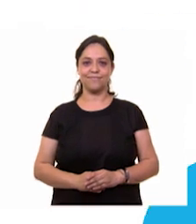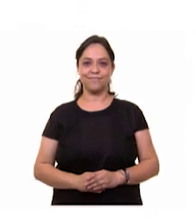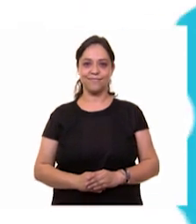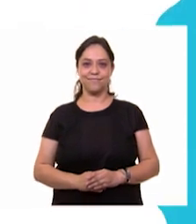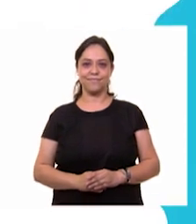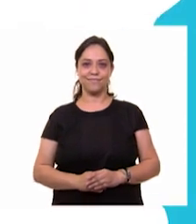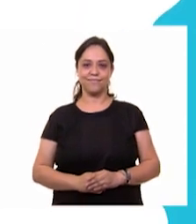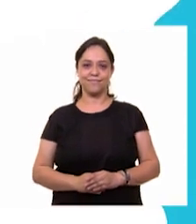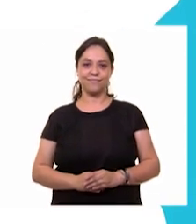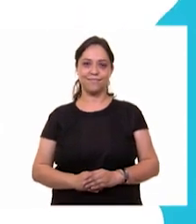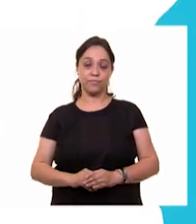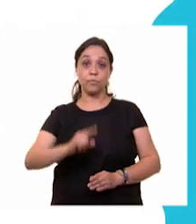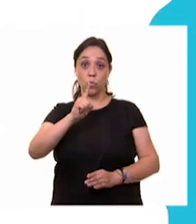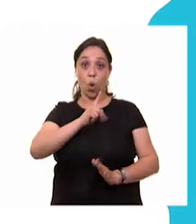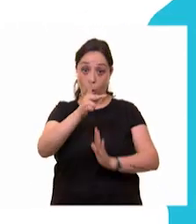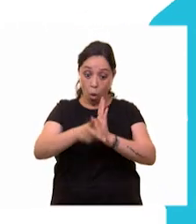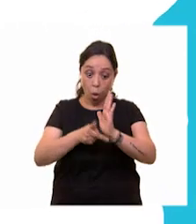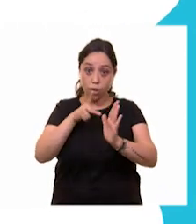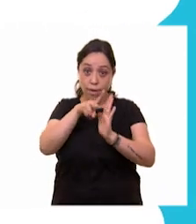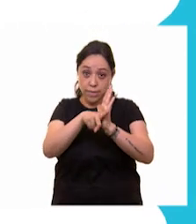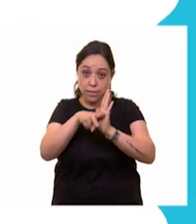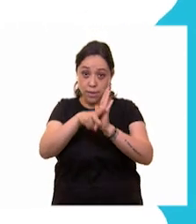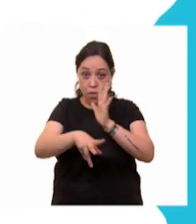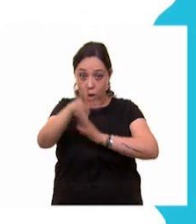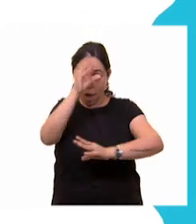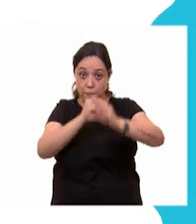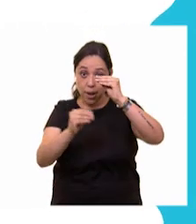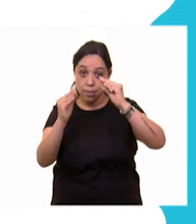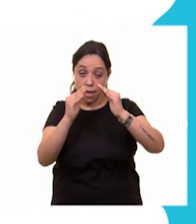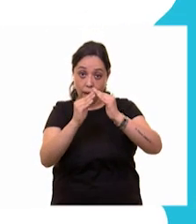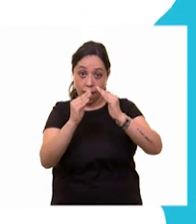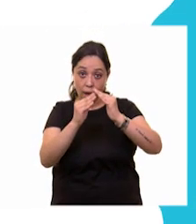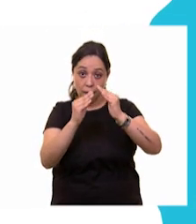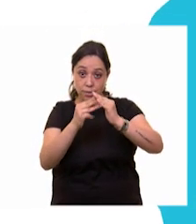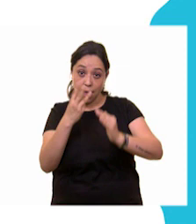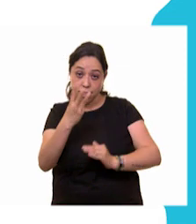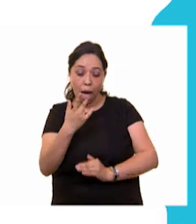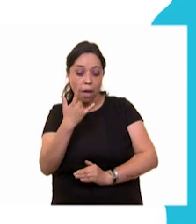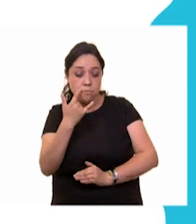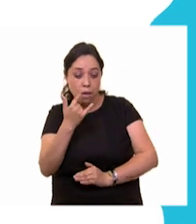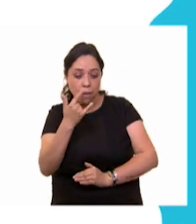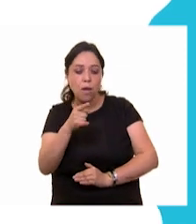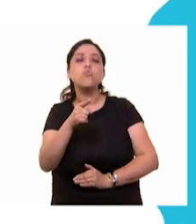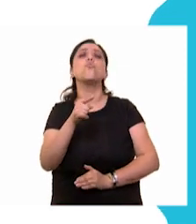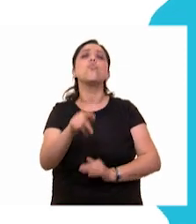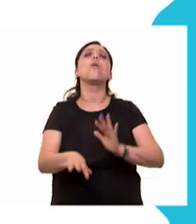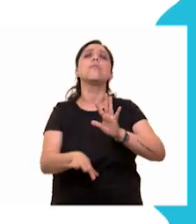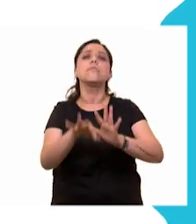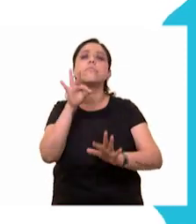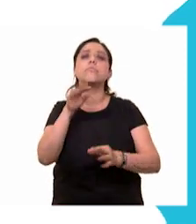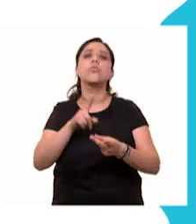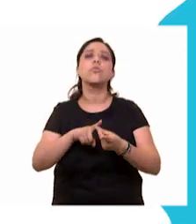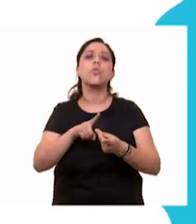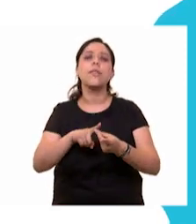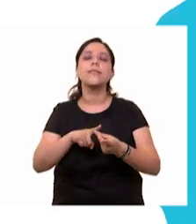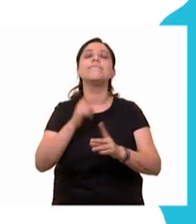conaliteg.c.gov.mx. Si quieres volver a ver los programas de Aprende en Casa 3, los puedes encontrar